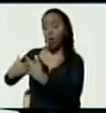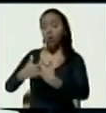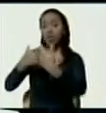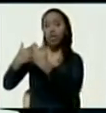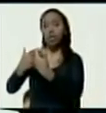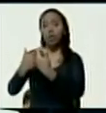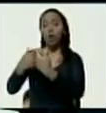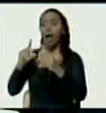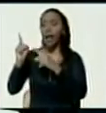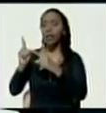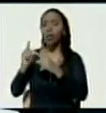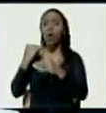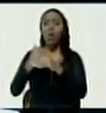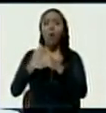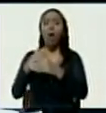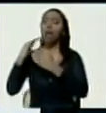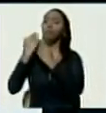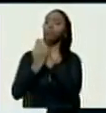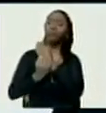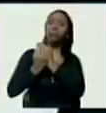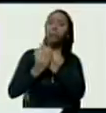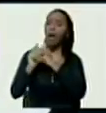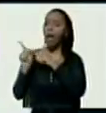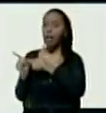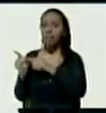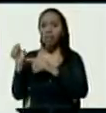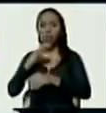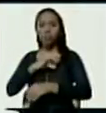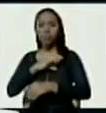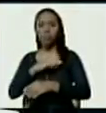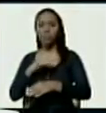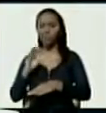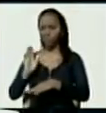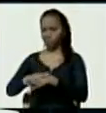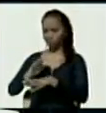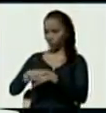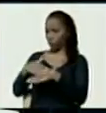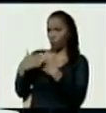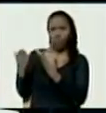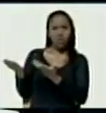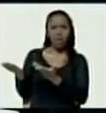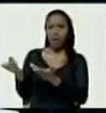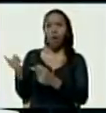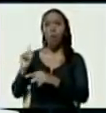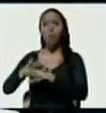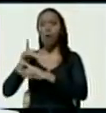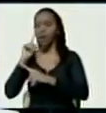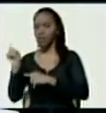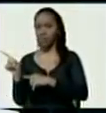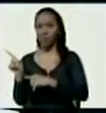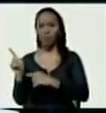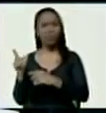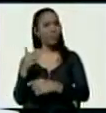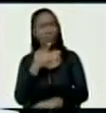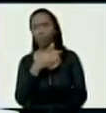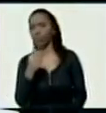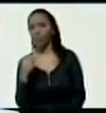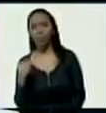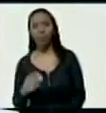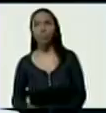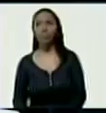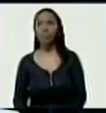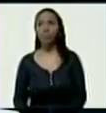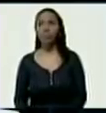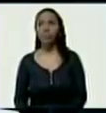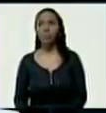tuvieran clemencia con este señor. ¿Por qué? ¿Por una acción bondadosa del señor Giuliani? No.